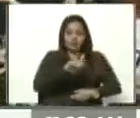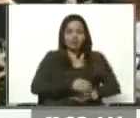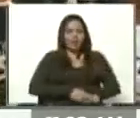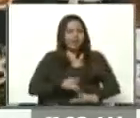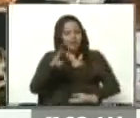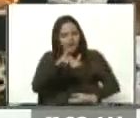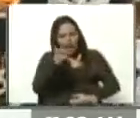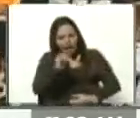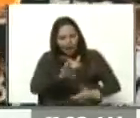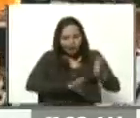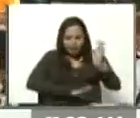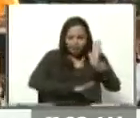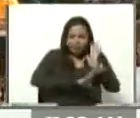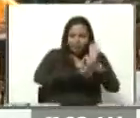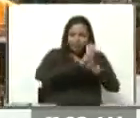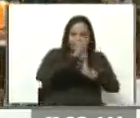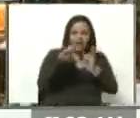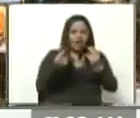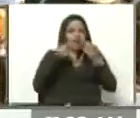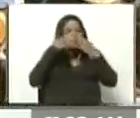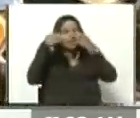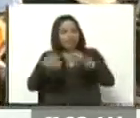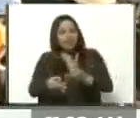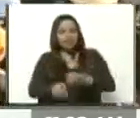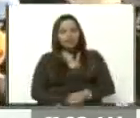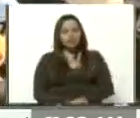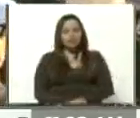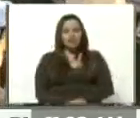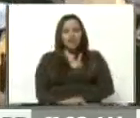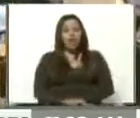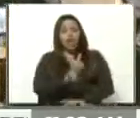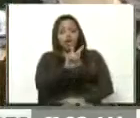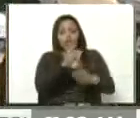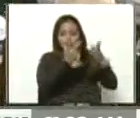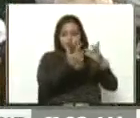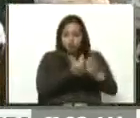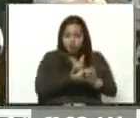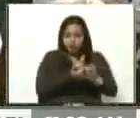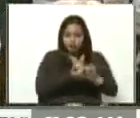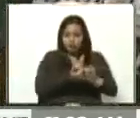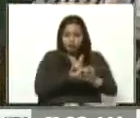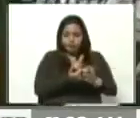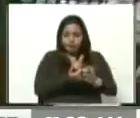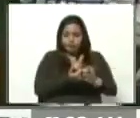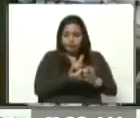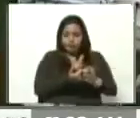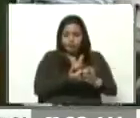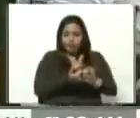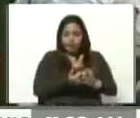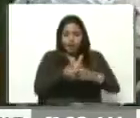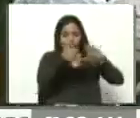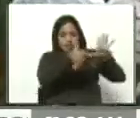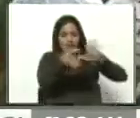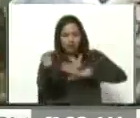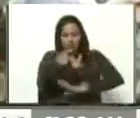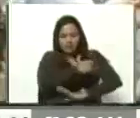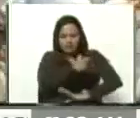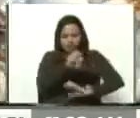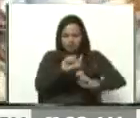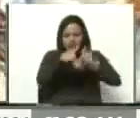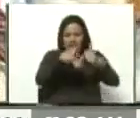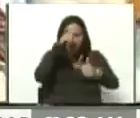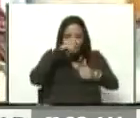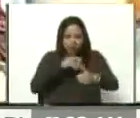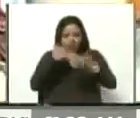va creciendo en la economía real, 2 dígitos en el primer semestre. Le corresponde a las